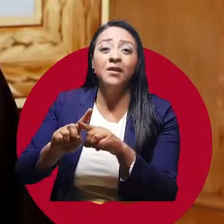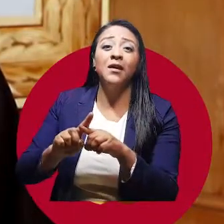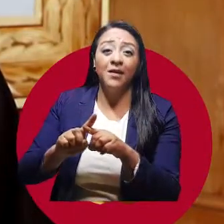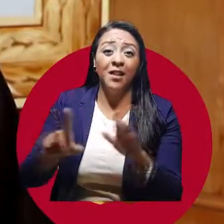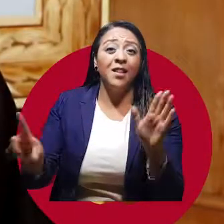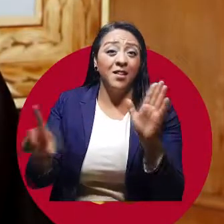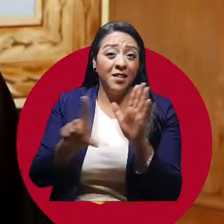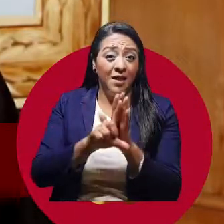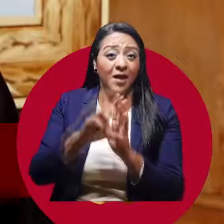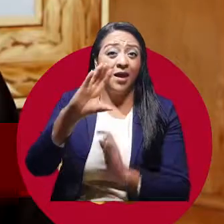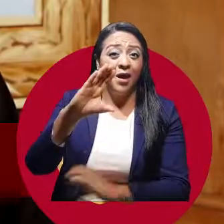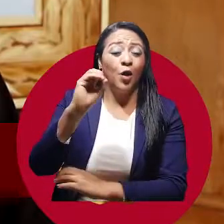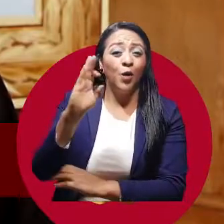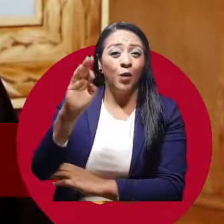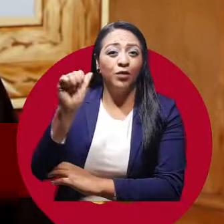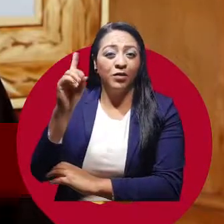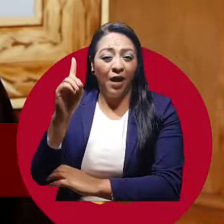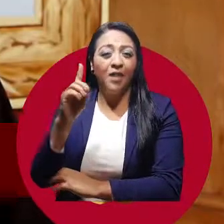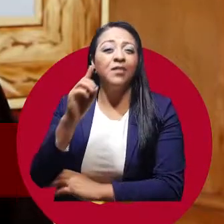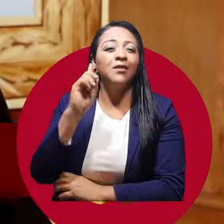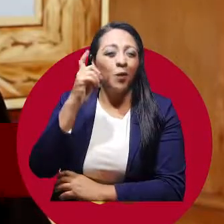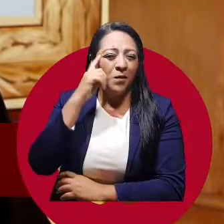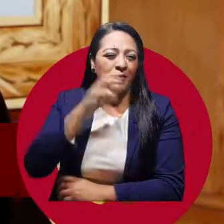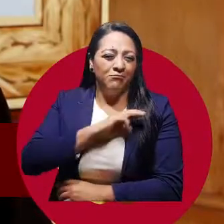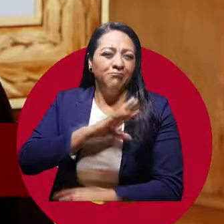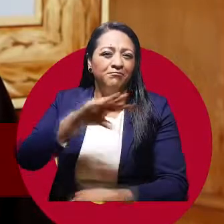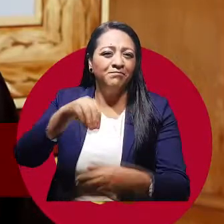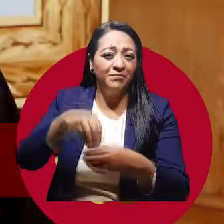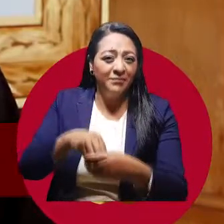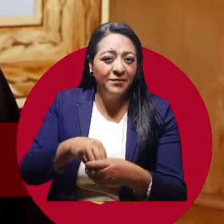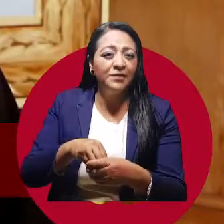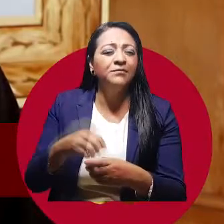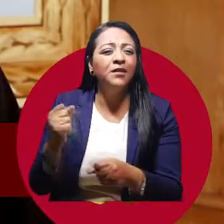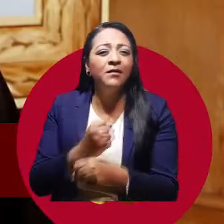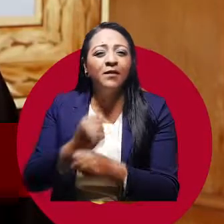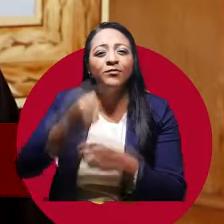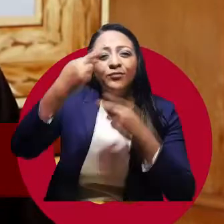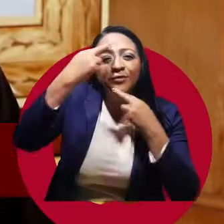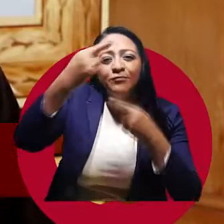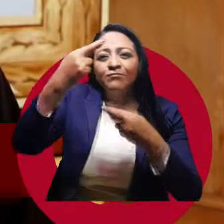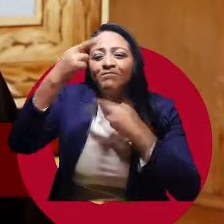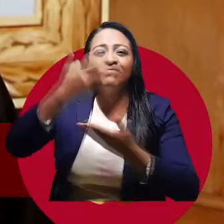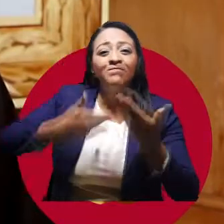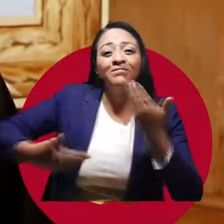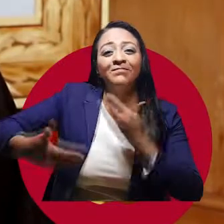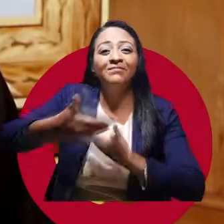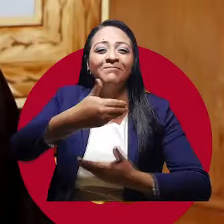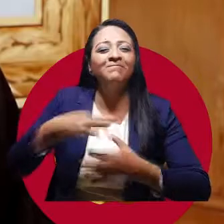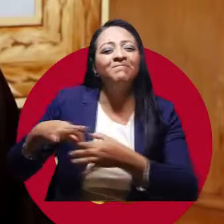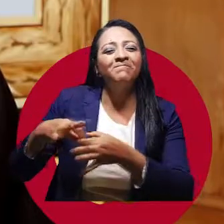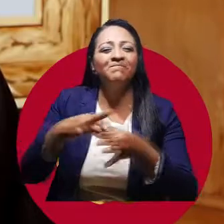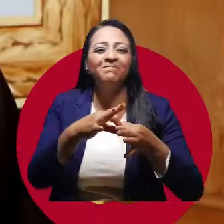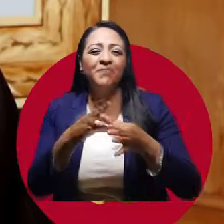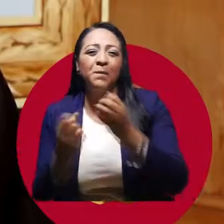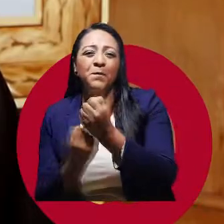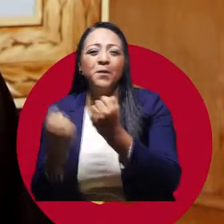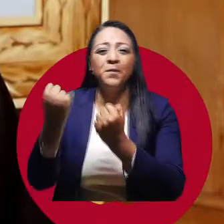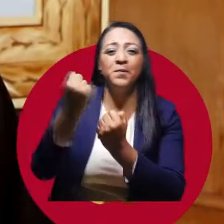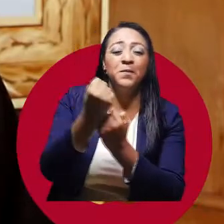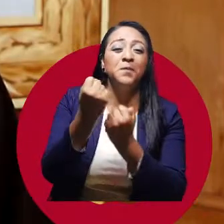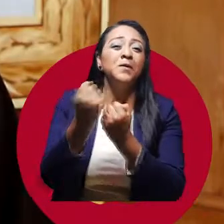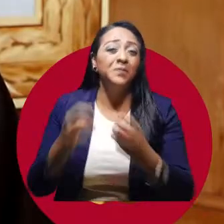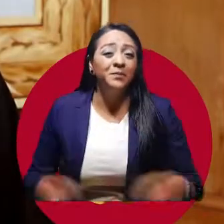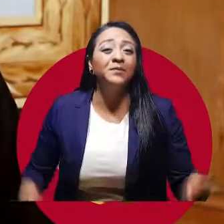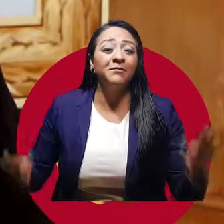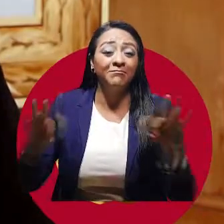COTA reconocer como gobierno autónomo descentralizado, poder trabajar en un marco de respeto, de cooperación,